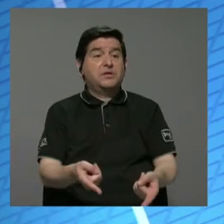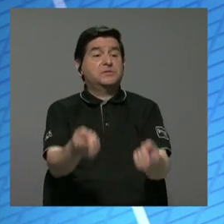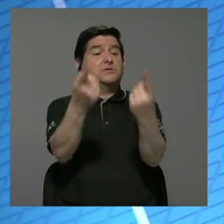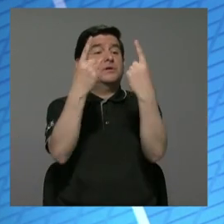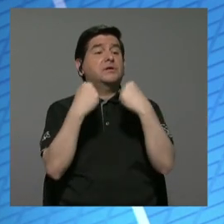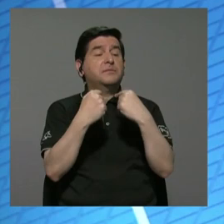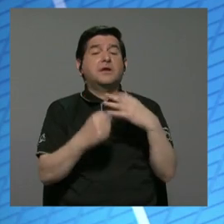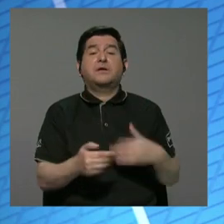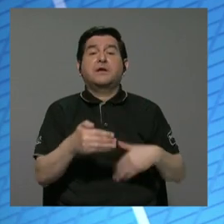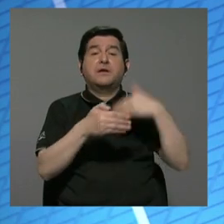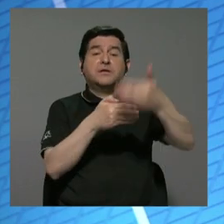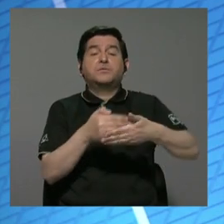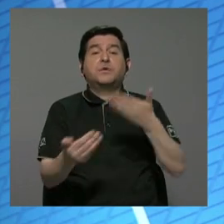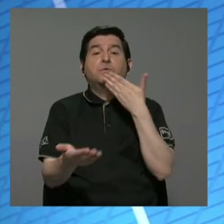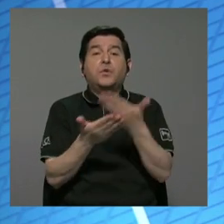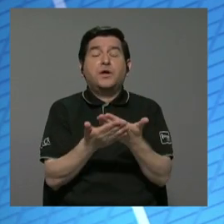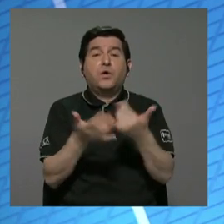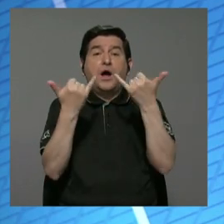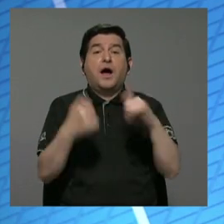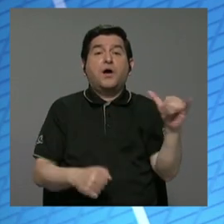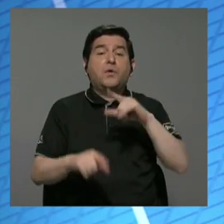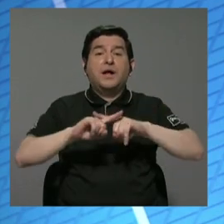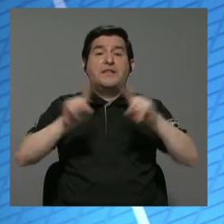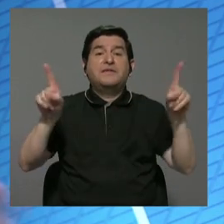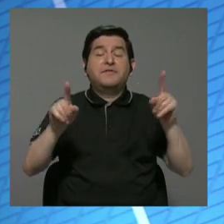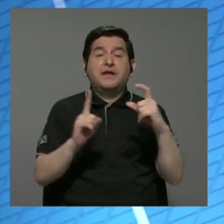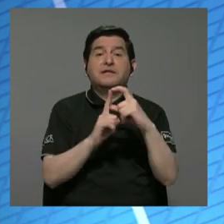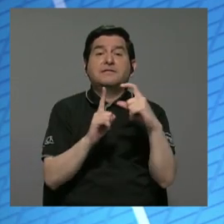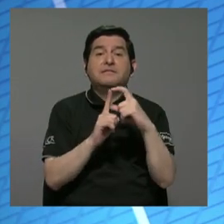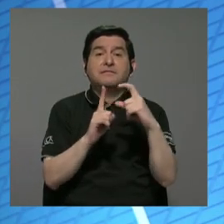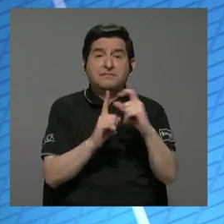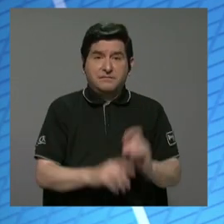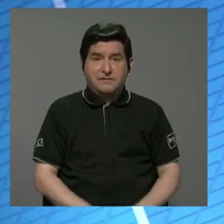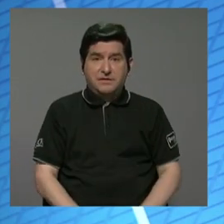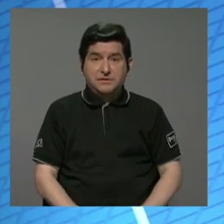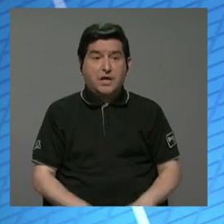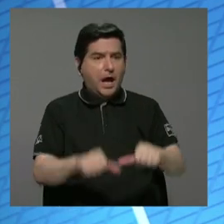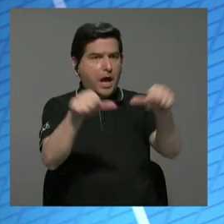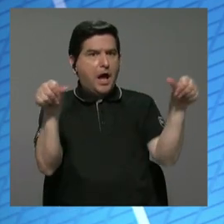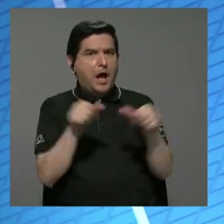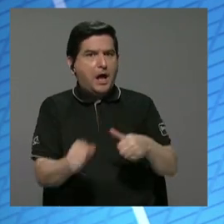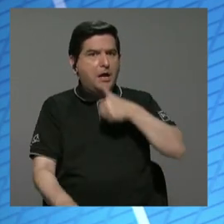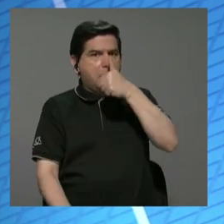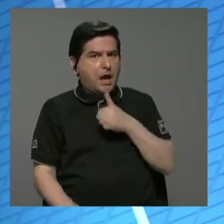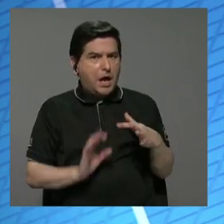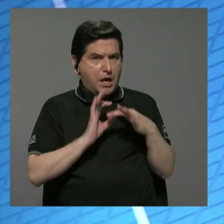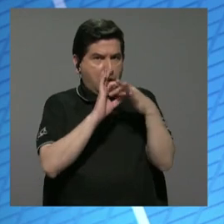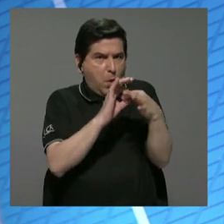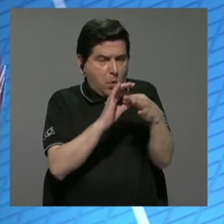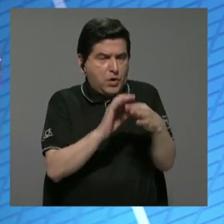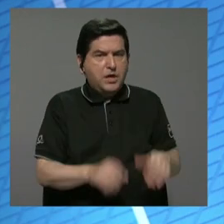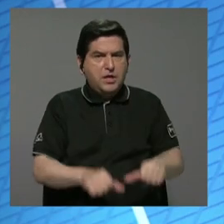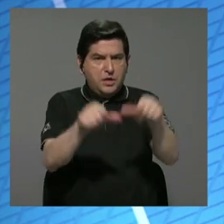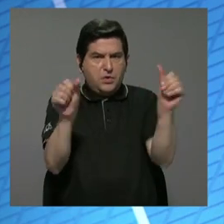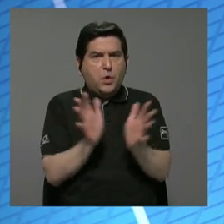buenos. Ahora es decir lo mismo, pero con otras palabras, ¿verdad? Y además, si es del sector privado, que está ligado al sector público también,